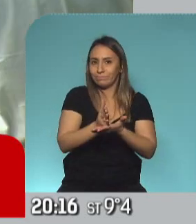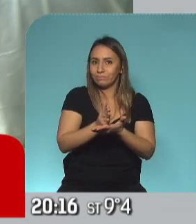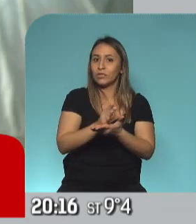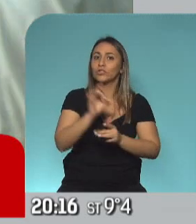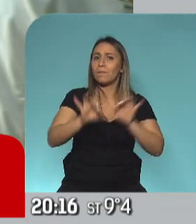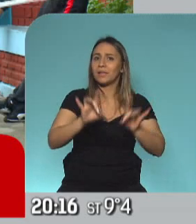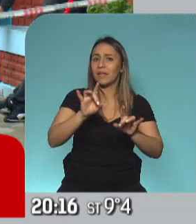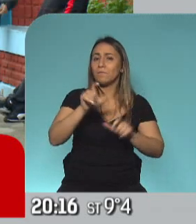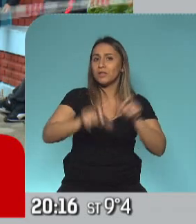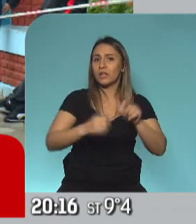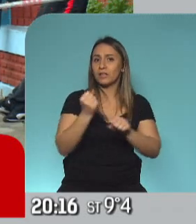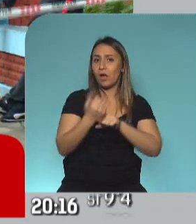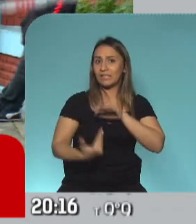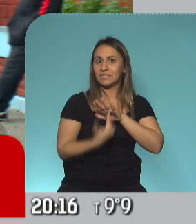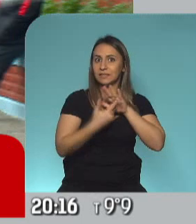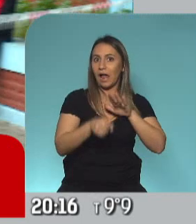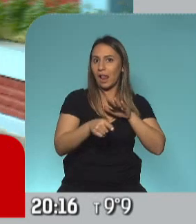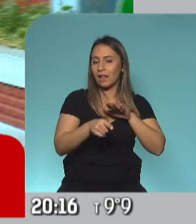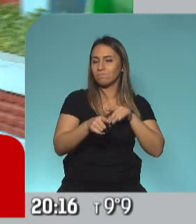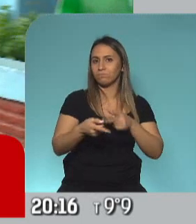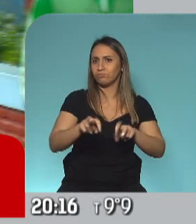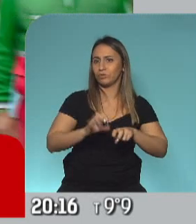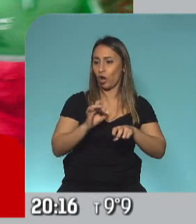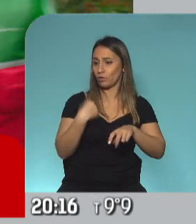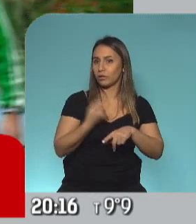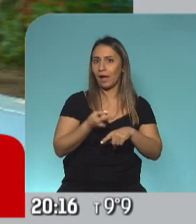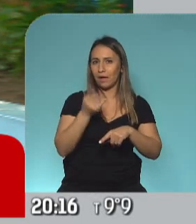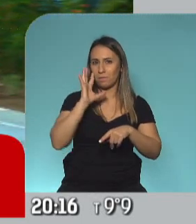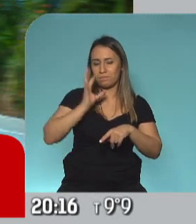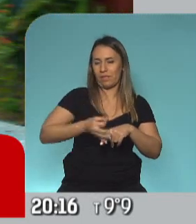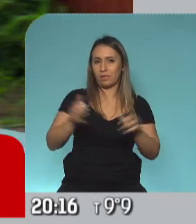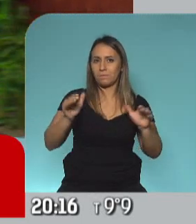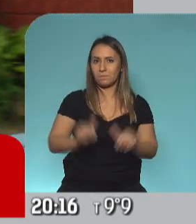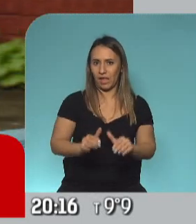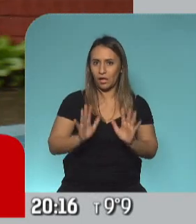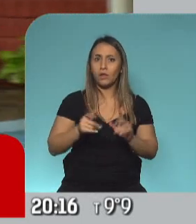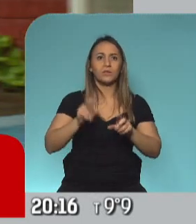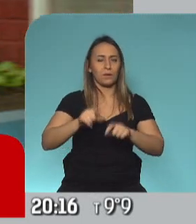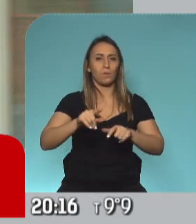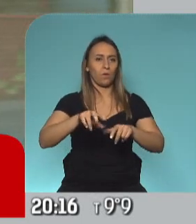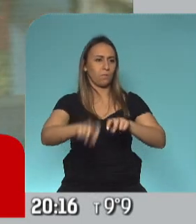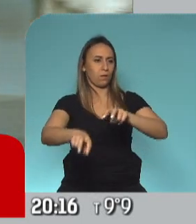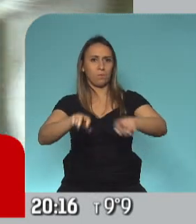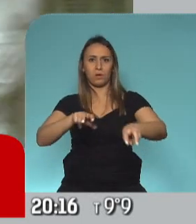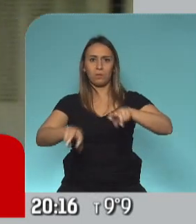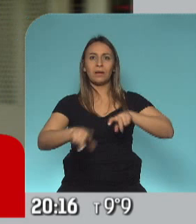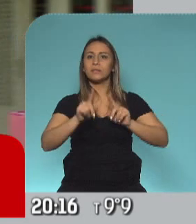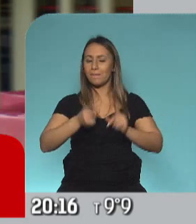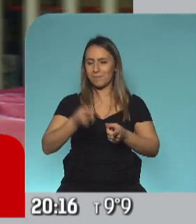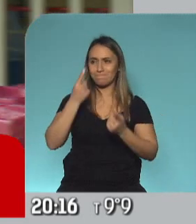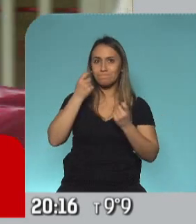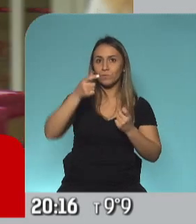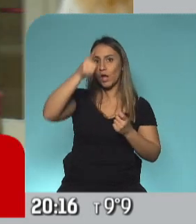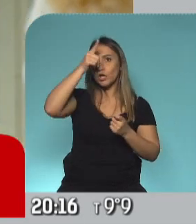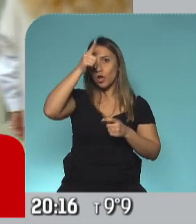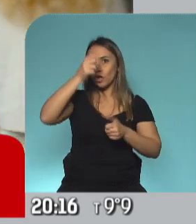que somos esenciales, ha cambiado. Y ha cambiado y bueno, se viaja con más espacio. Ha habido más controles, lo que es por